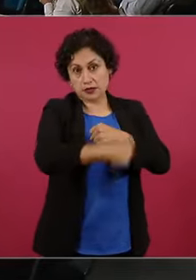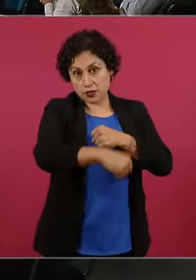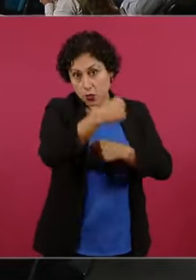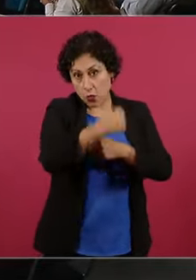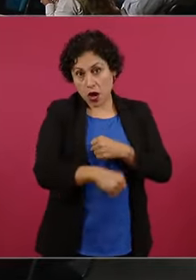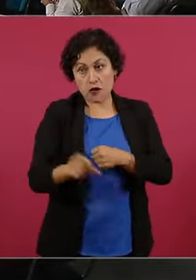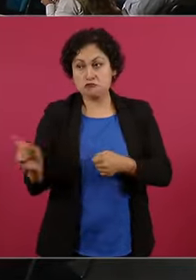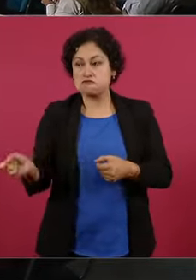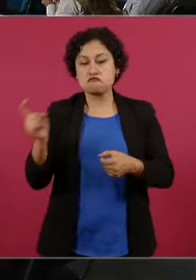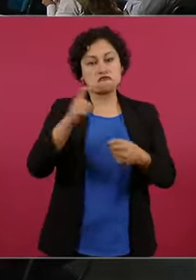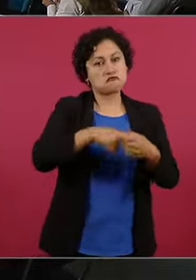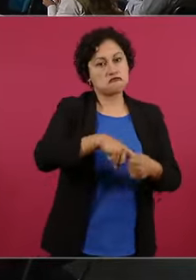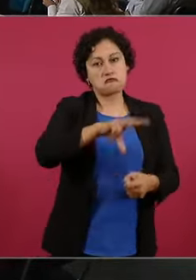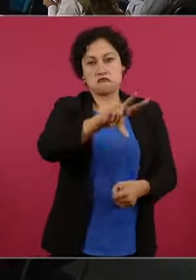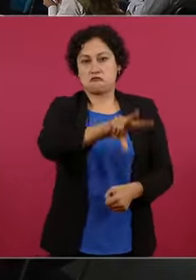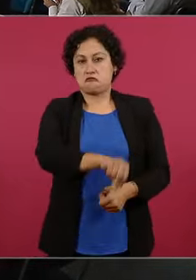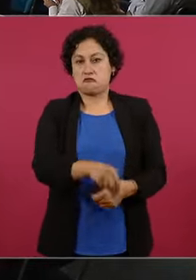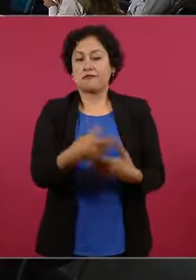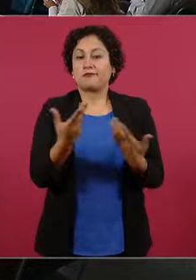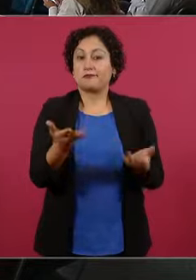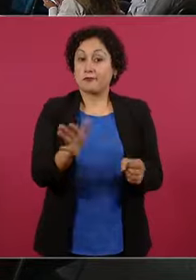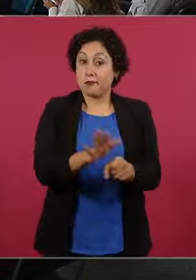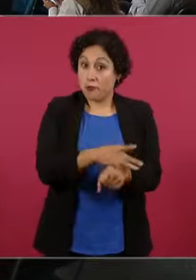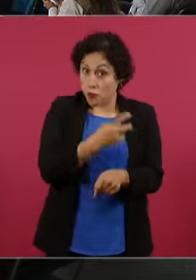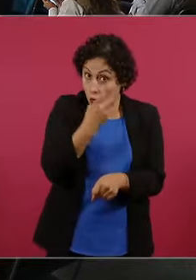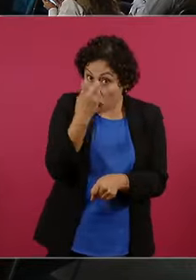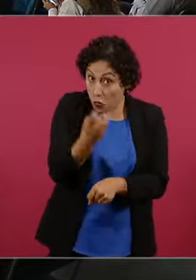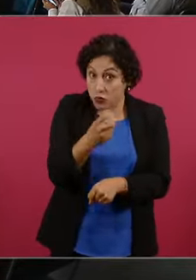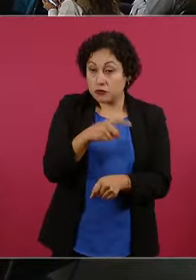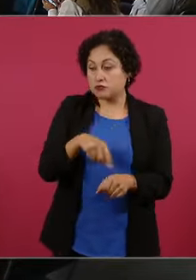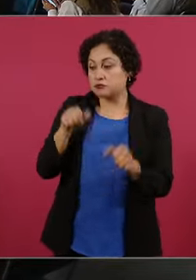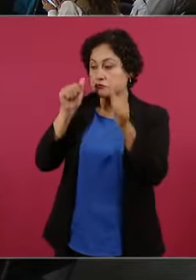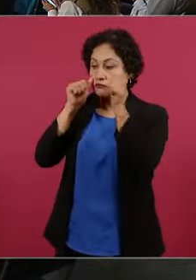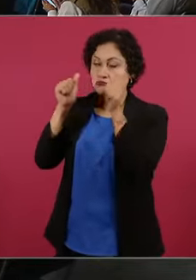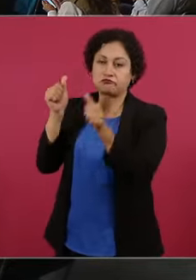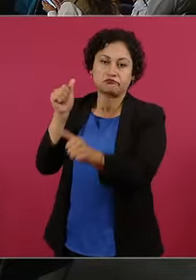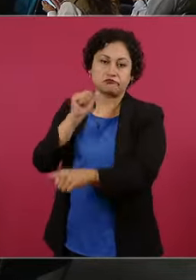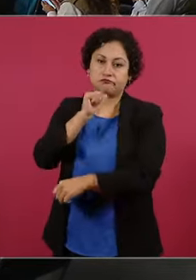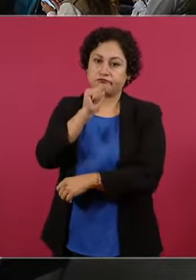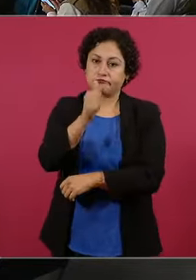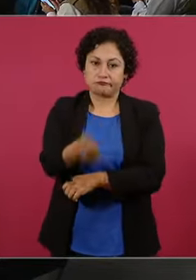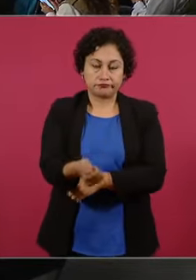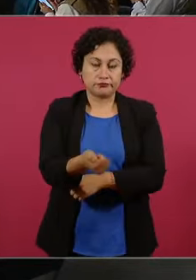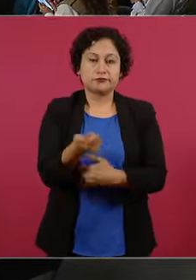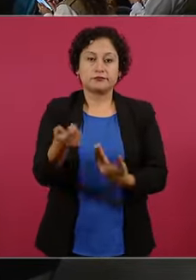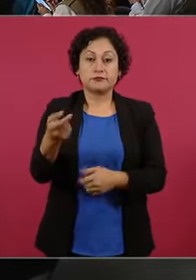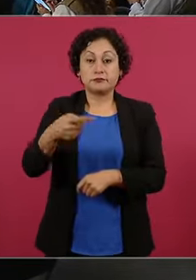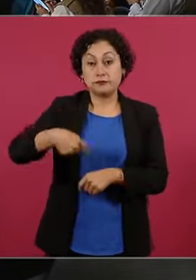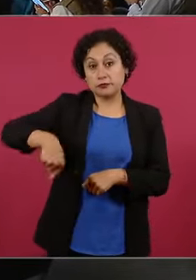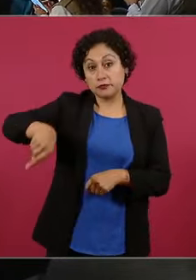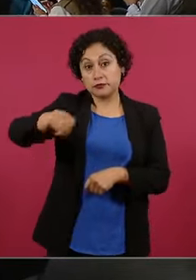y reconstructivos. Es por ello que no son tomados en cuenta. Médicos